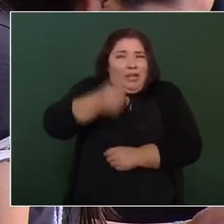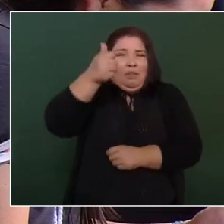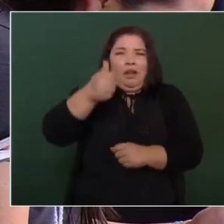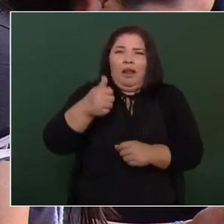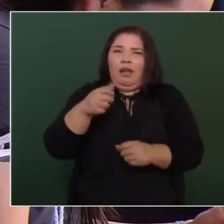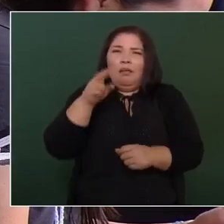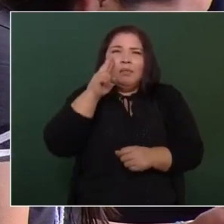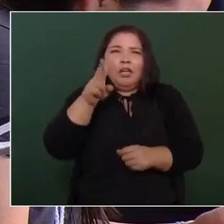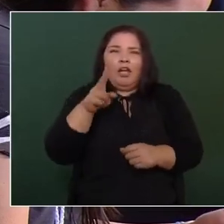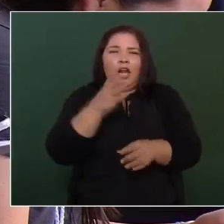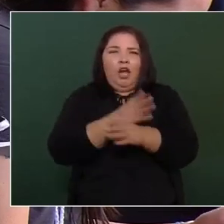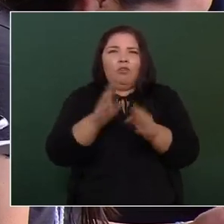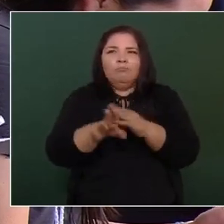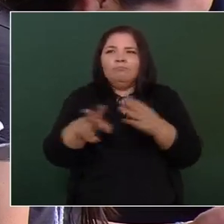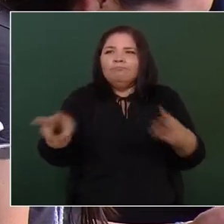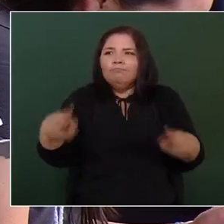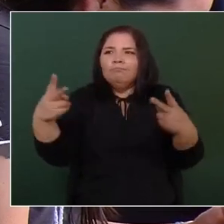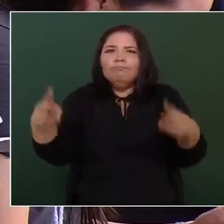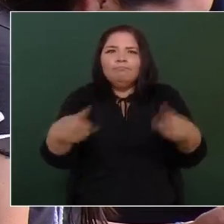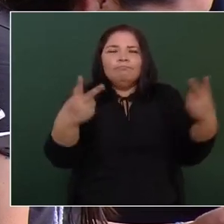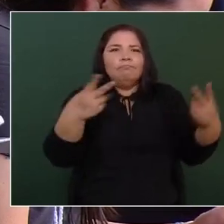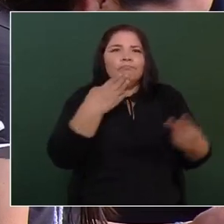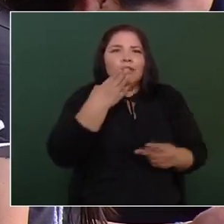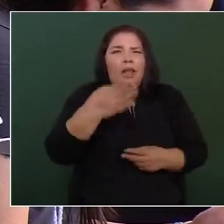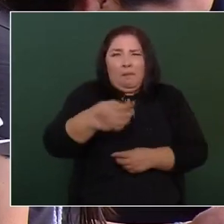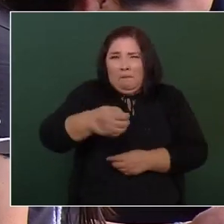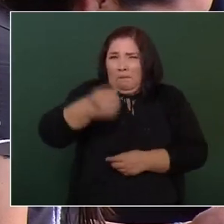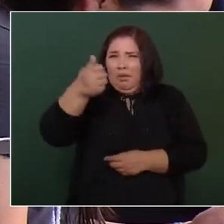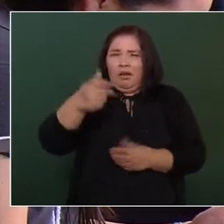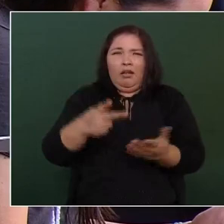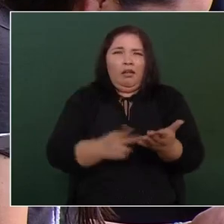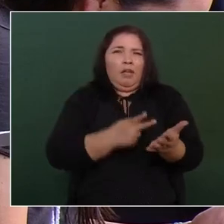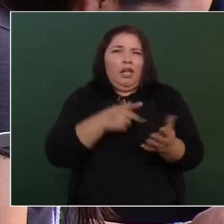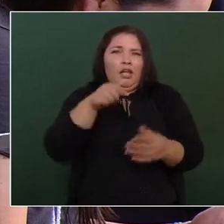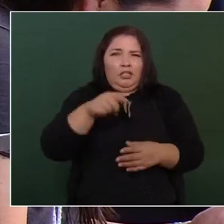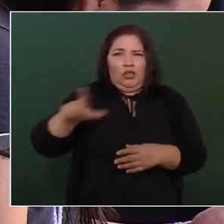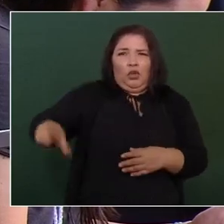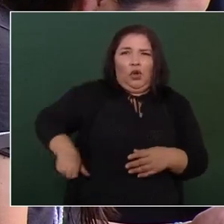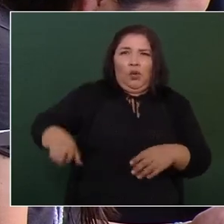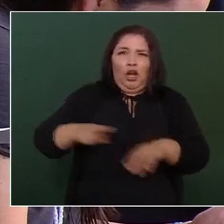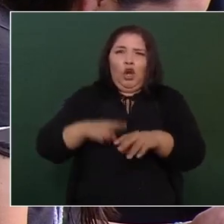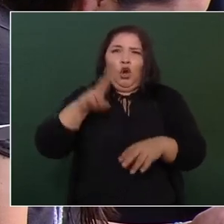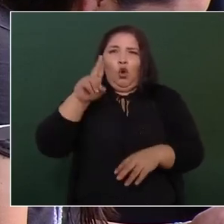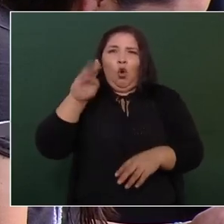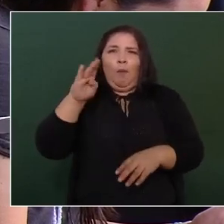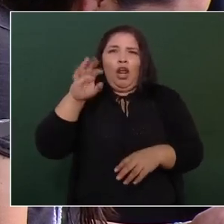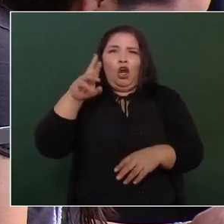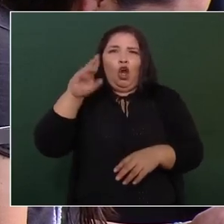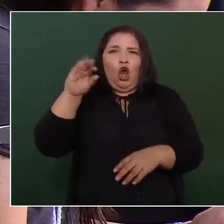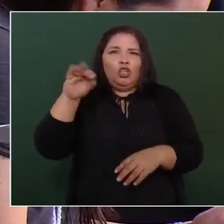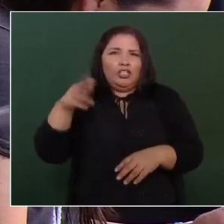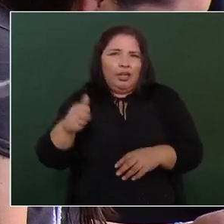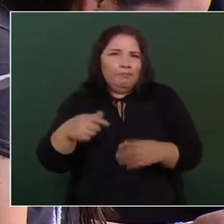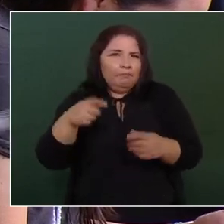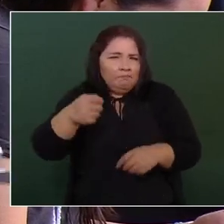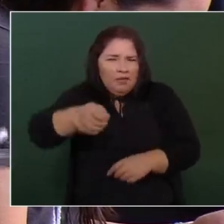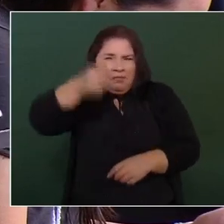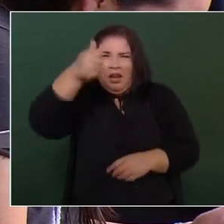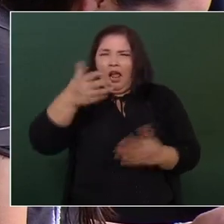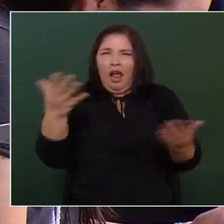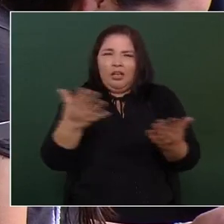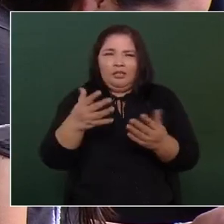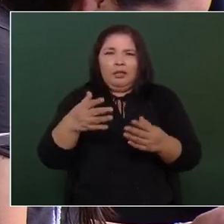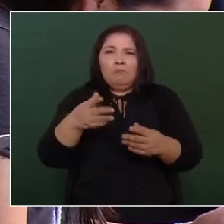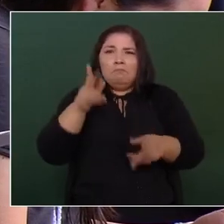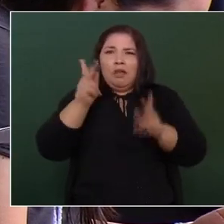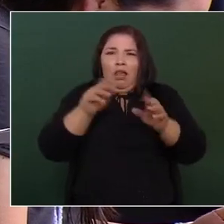ve el problema de la comercialización aquí en Sinaloa. Es la primera vez por esta administración que está dando Rubén Rocha. Vamos a hablar